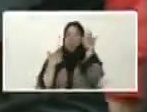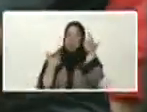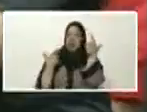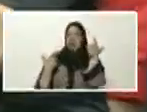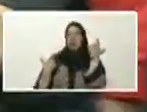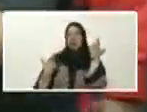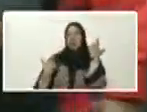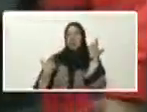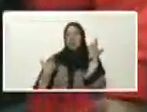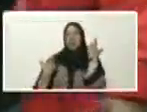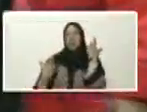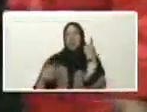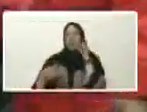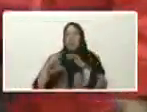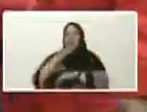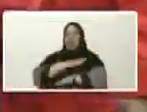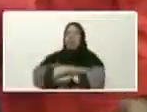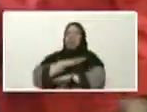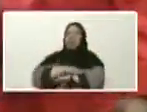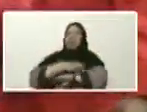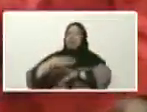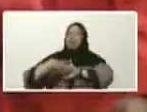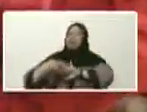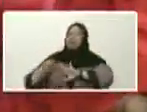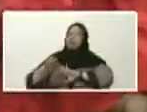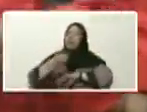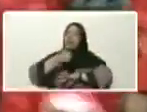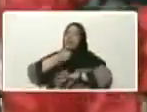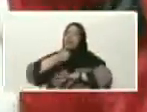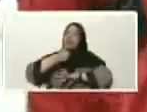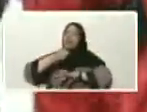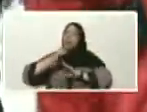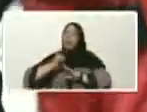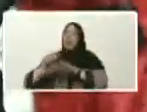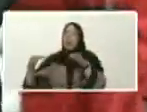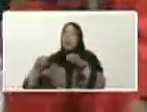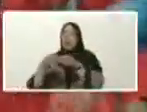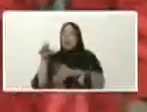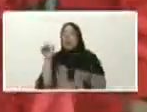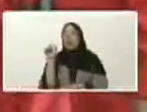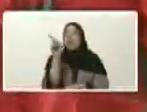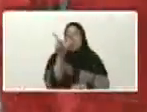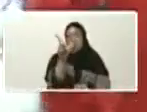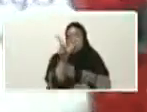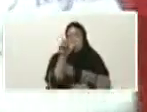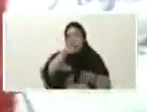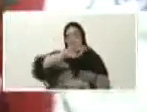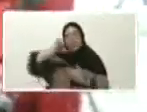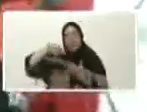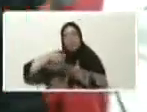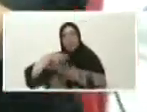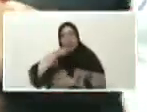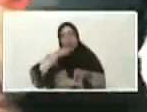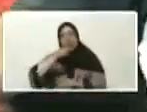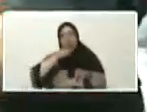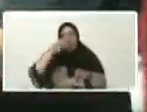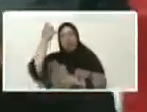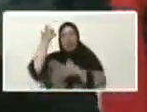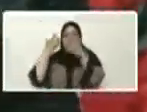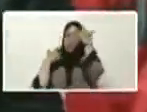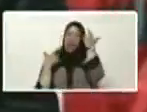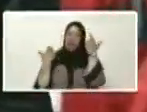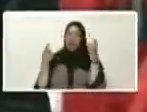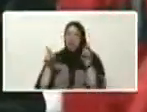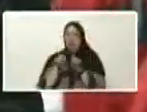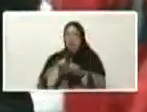Chávez. ¿Ustedes saben quiénes más somos chavistas? La dirección nacional del partido, porque estamos cumpliendo la palabra del comandante